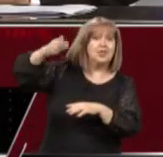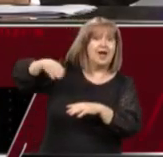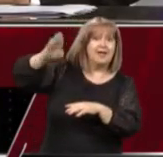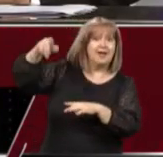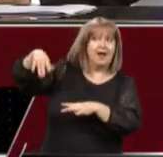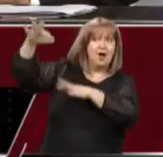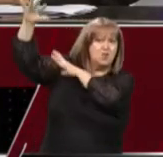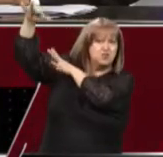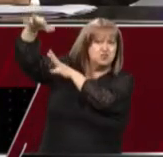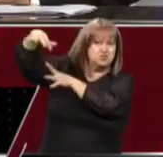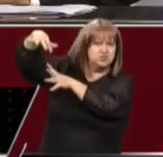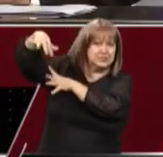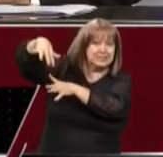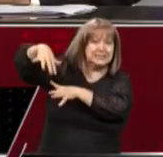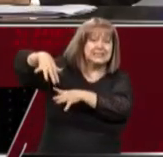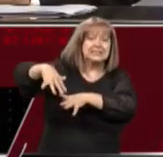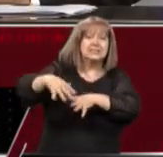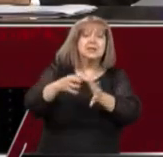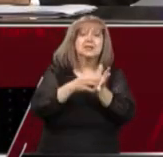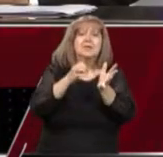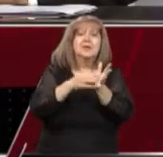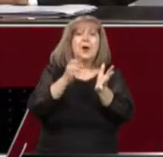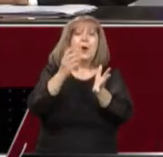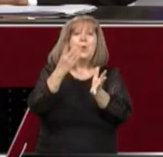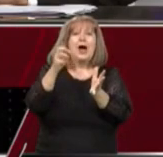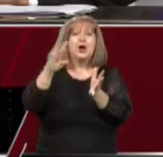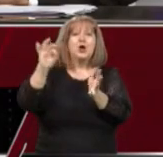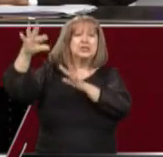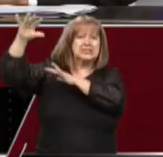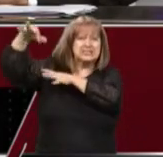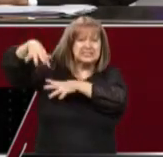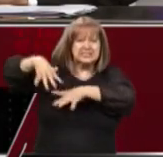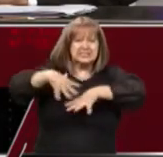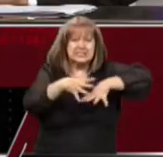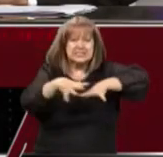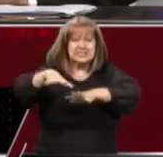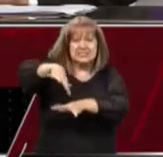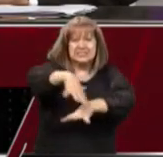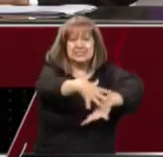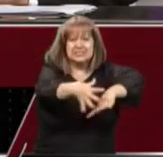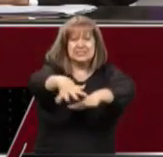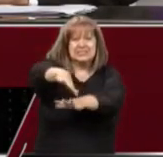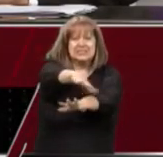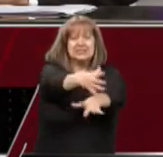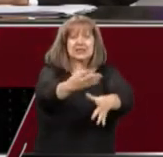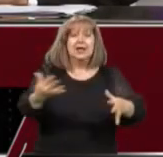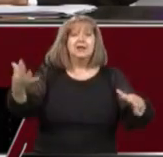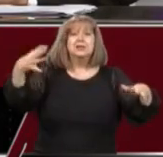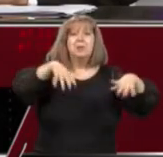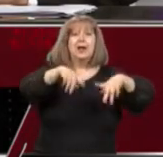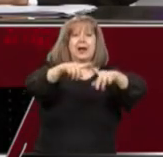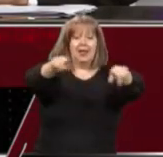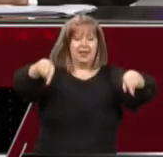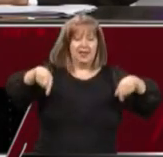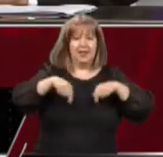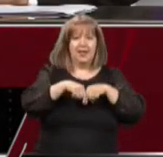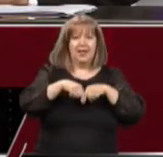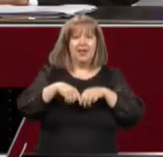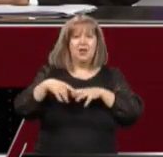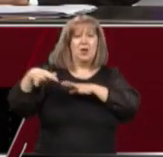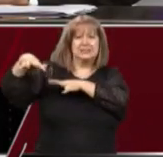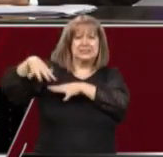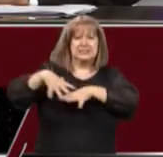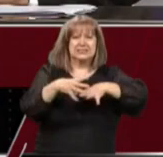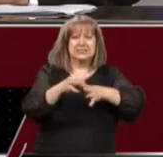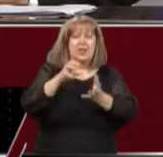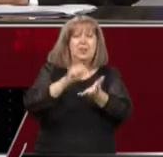nuestras plantas nos perjudica la lluvia de alta montaña y realmente ayer la lluvia de alta montaña fue con mucho arrastre